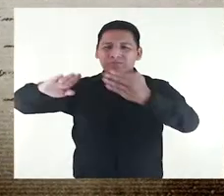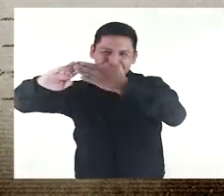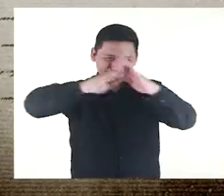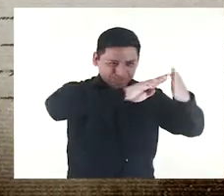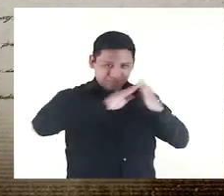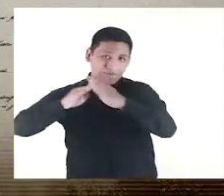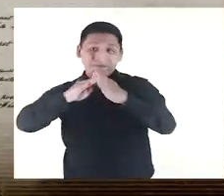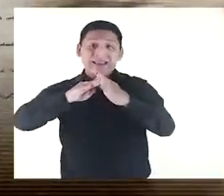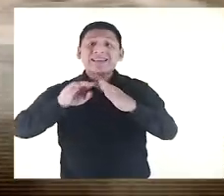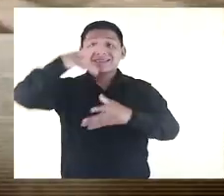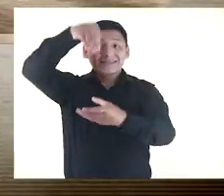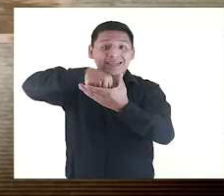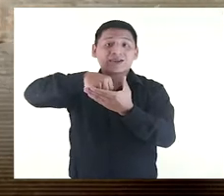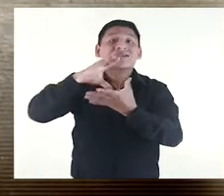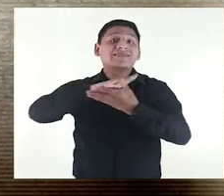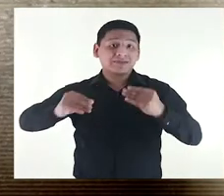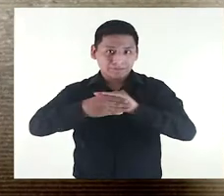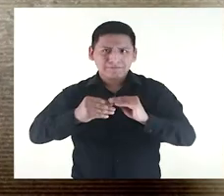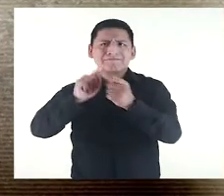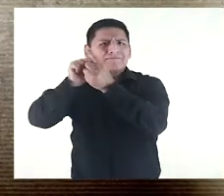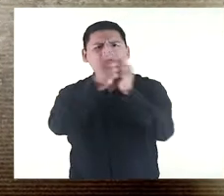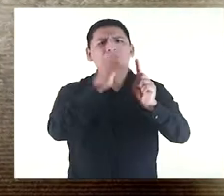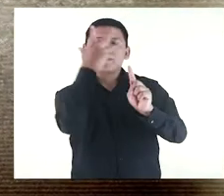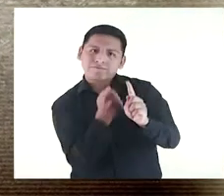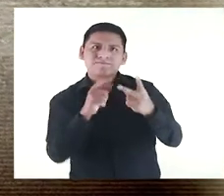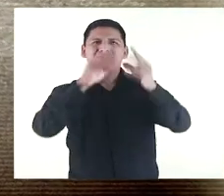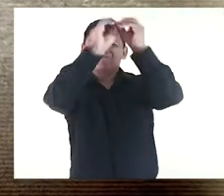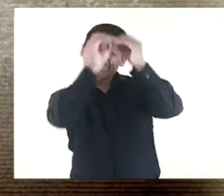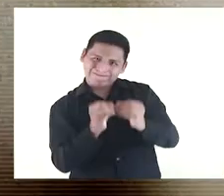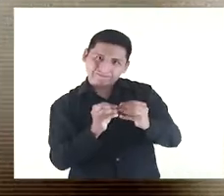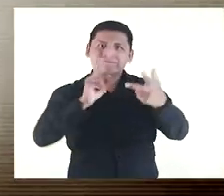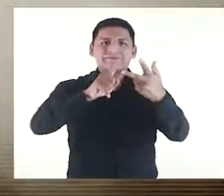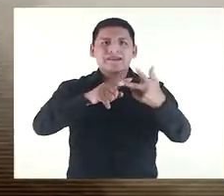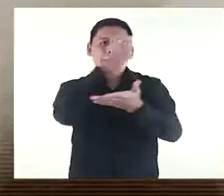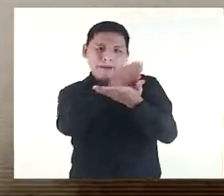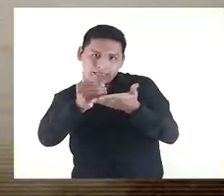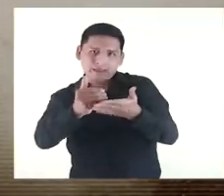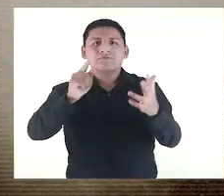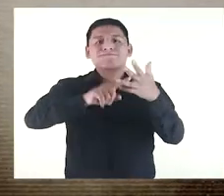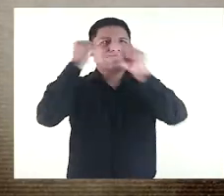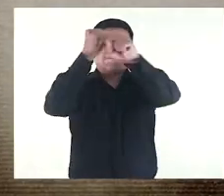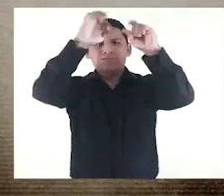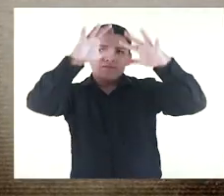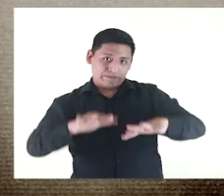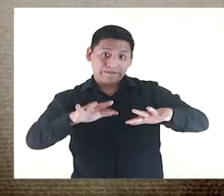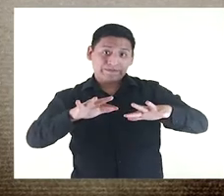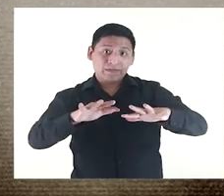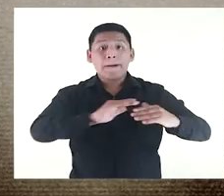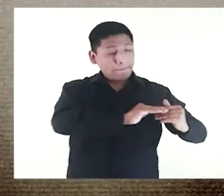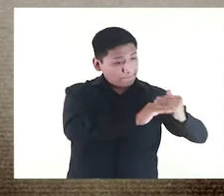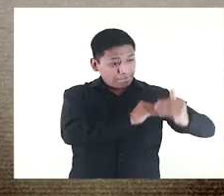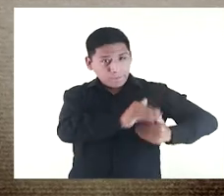que han sufrido todos los inmuebles en el centro histórico. Cambios estilísticos, reconstrucciones, particiones y hasta